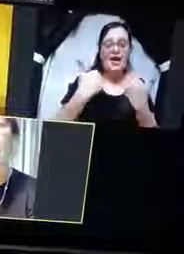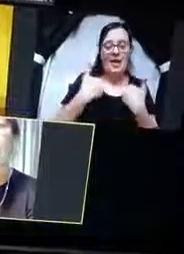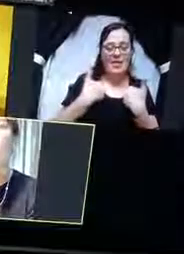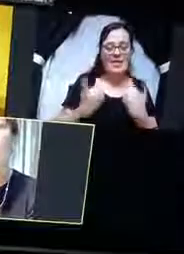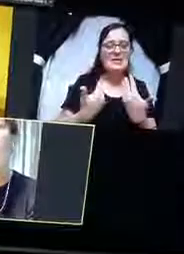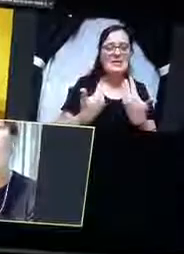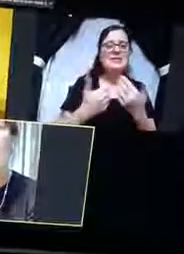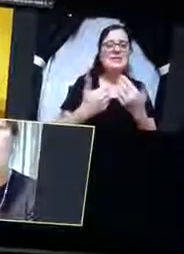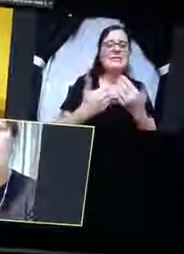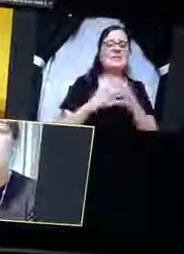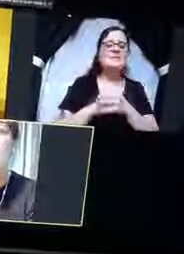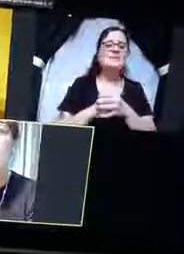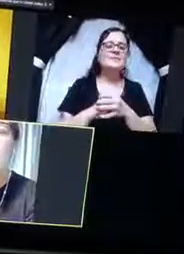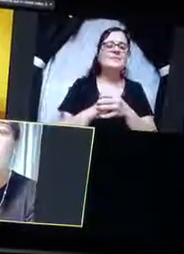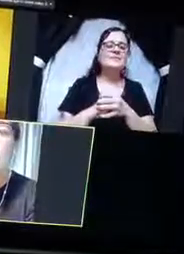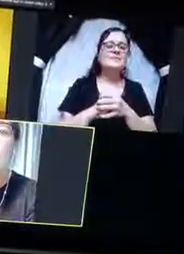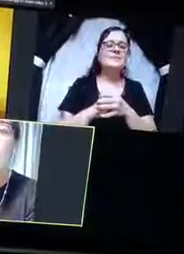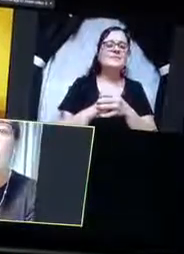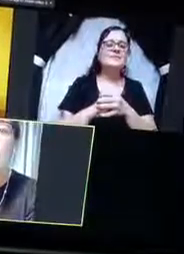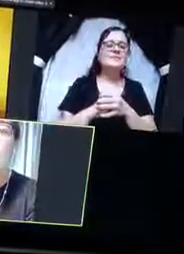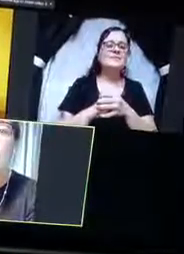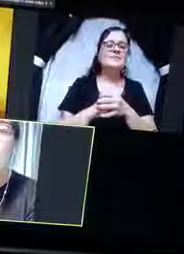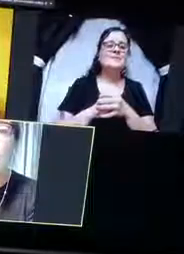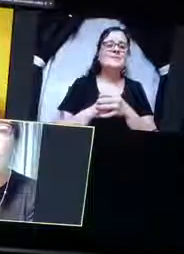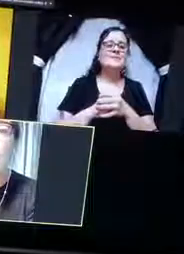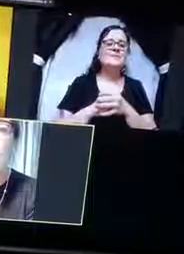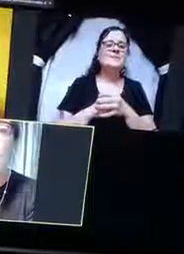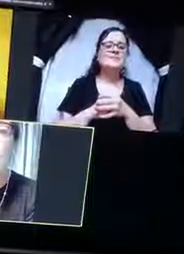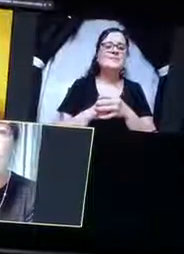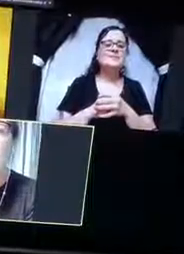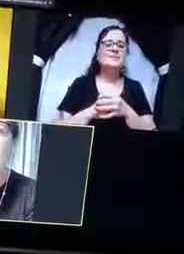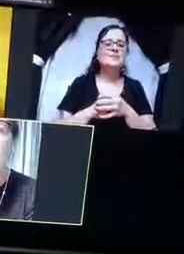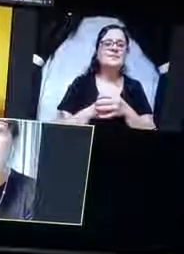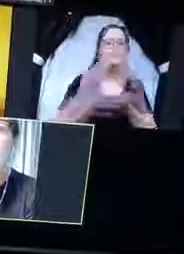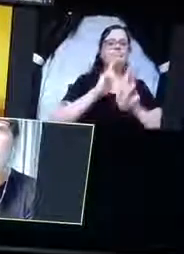un montón por estar acá.